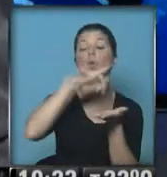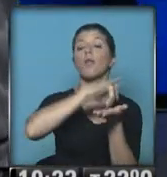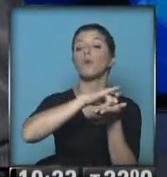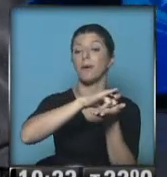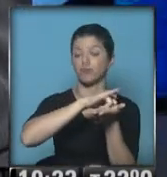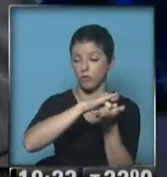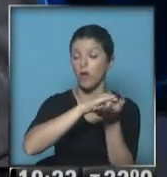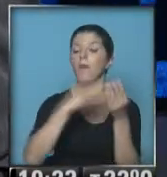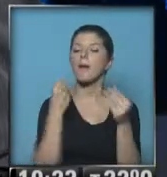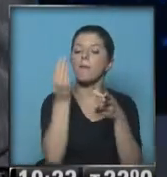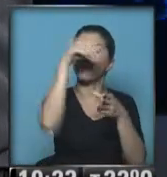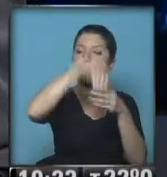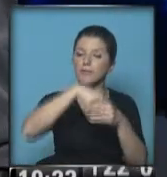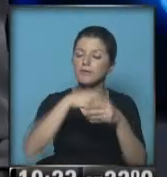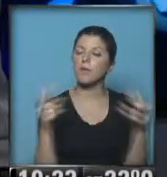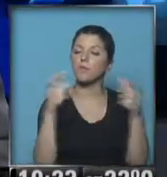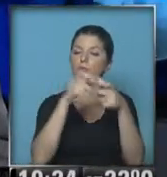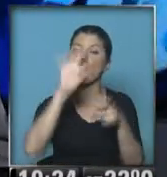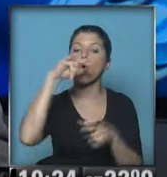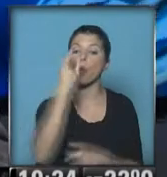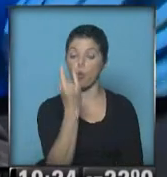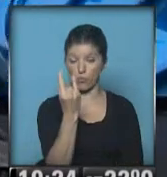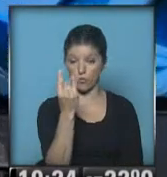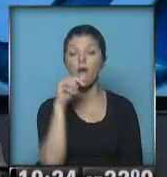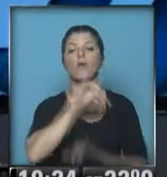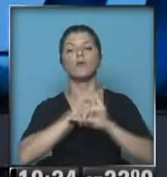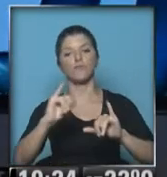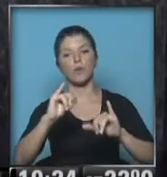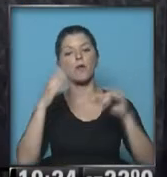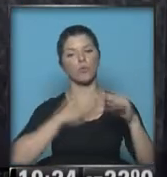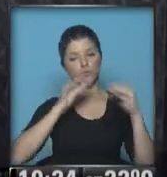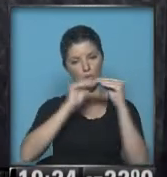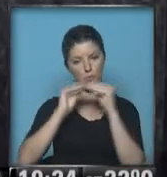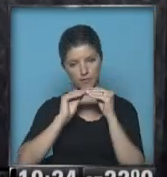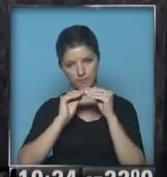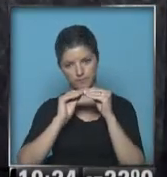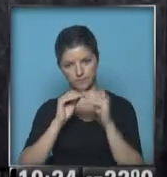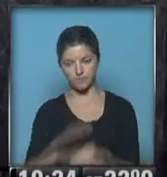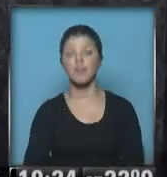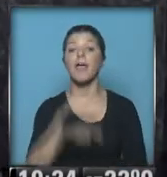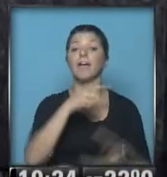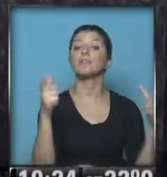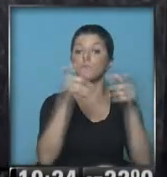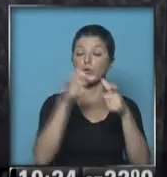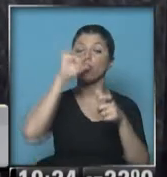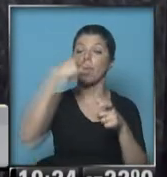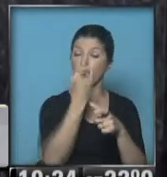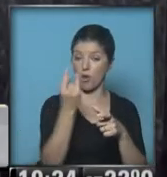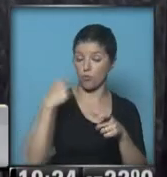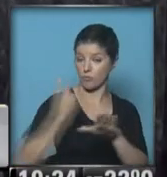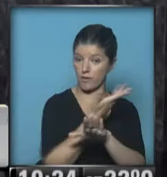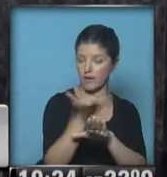para participar de la Asamblea de Naciones Unidas. Informe de nuestros enviados. Esta Asamblea General de Naciones Unidas tendrá